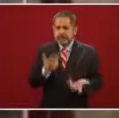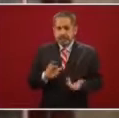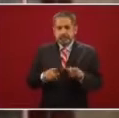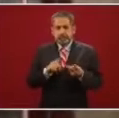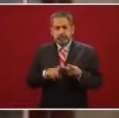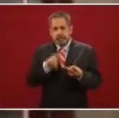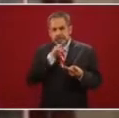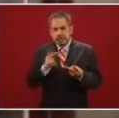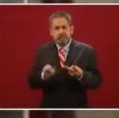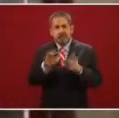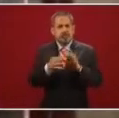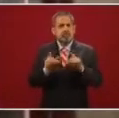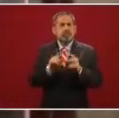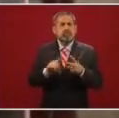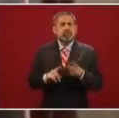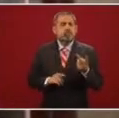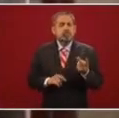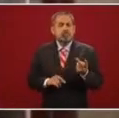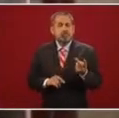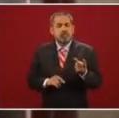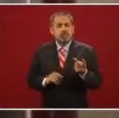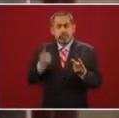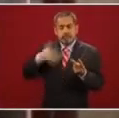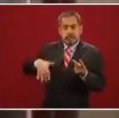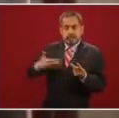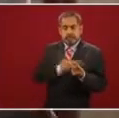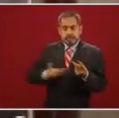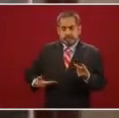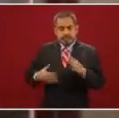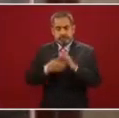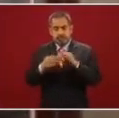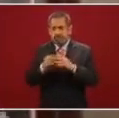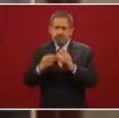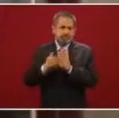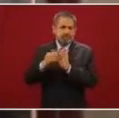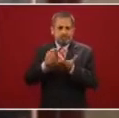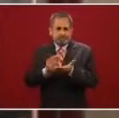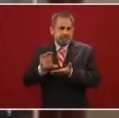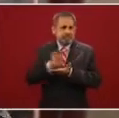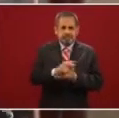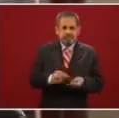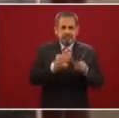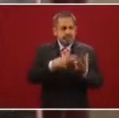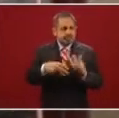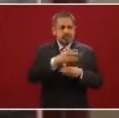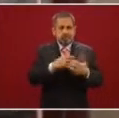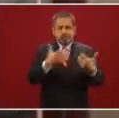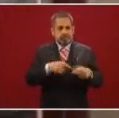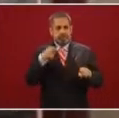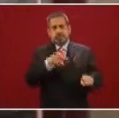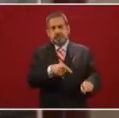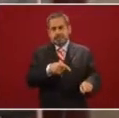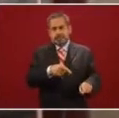segunda pregunta rapidísimo, si me permite. En la exposición el presidente habló sobre la inversión millonaria que esta planta, bueno, que esta empresa ha